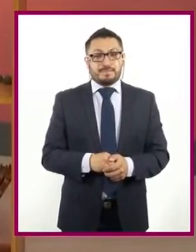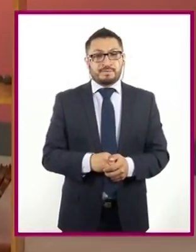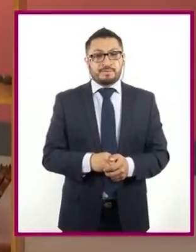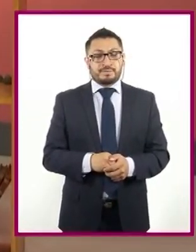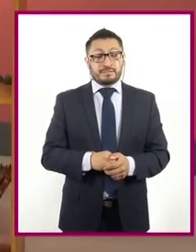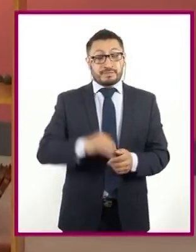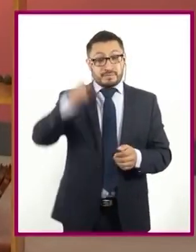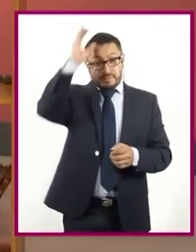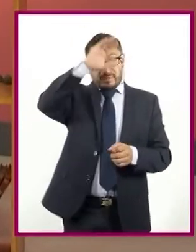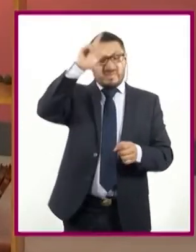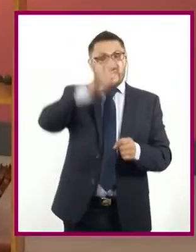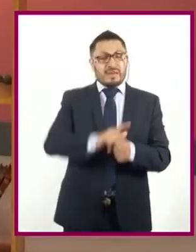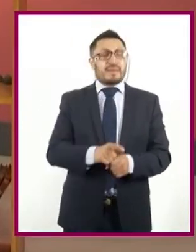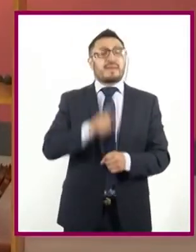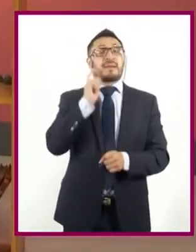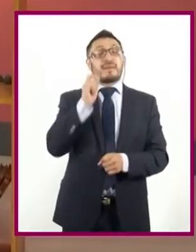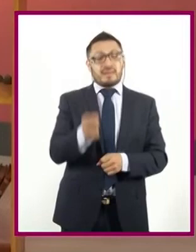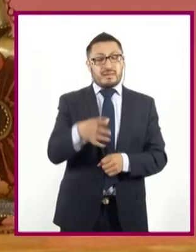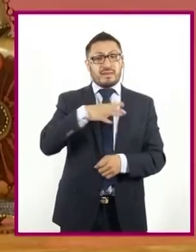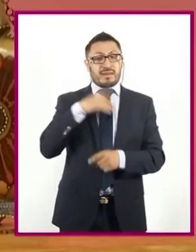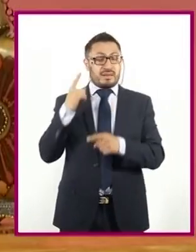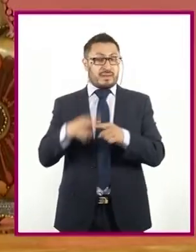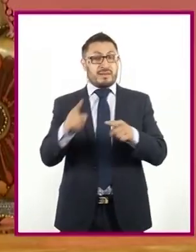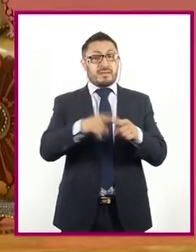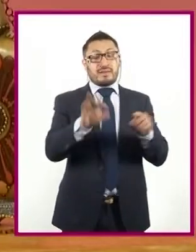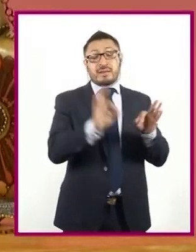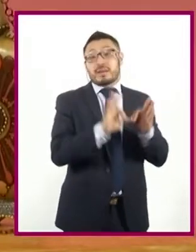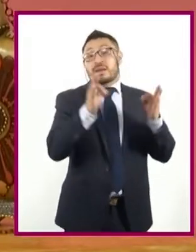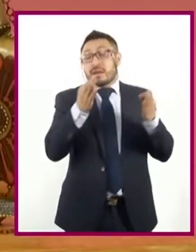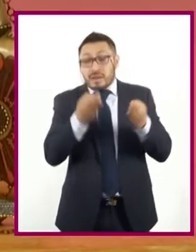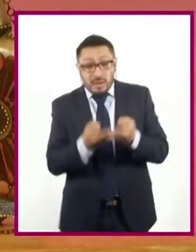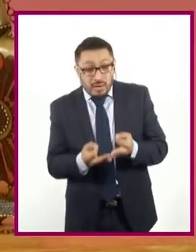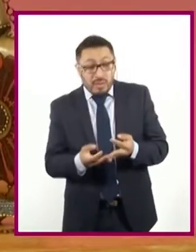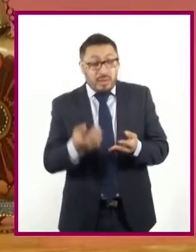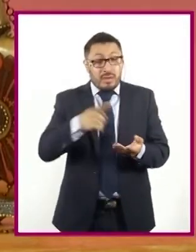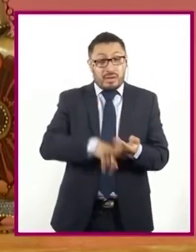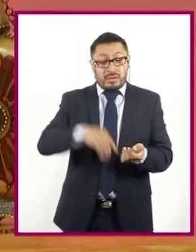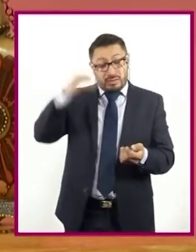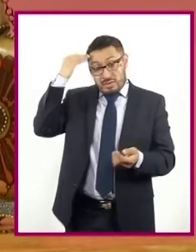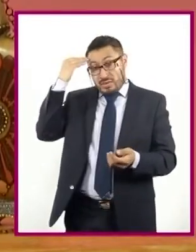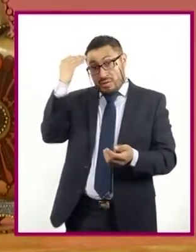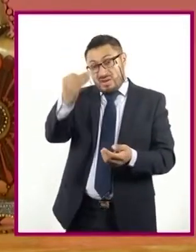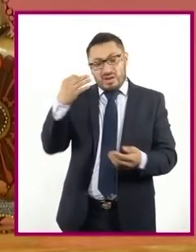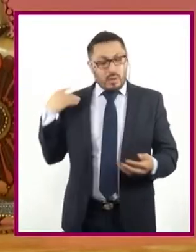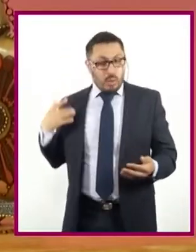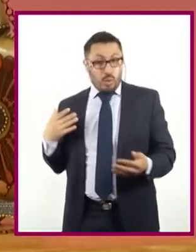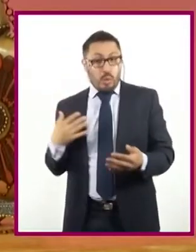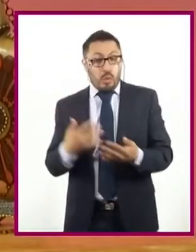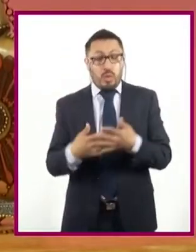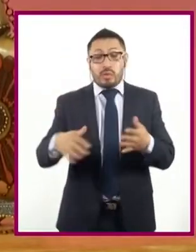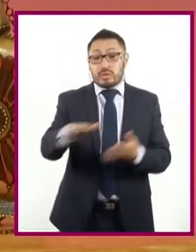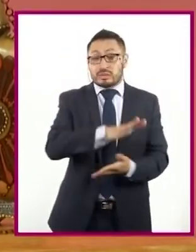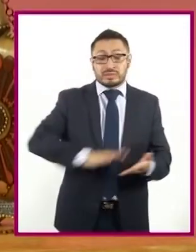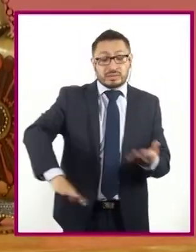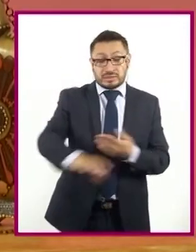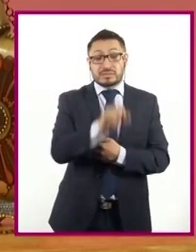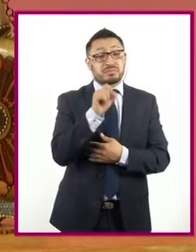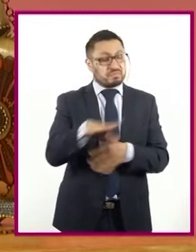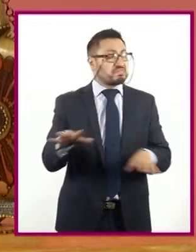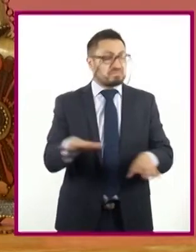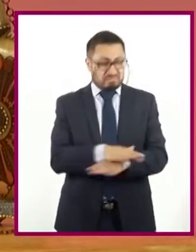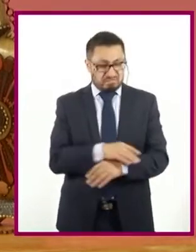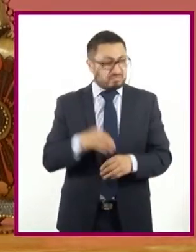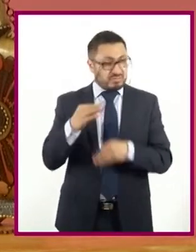La cultura adquiere formas diversas a través del tiempo y del espacio. Esta